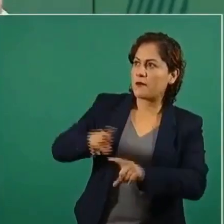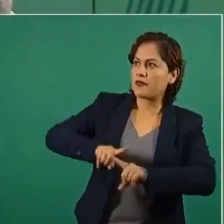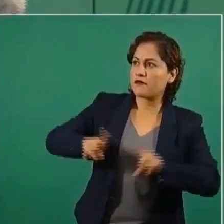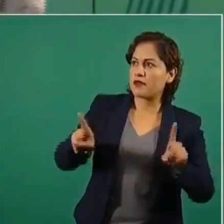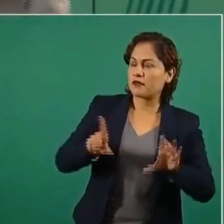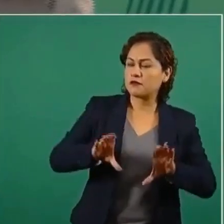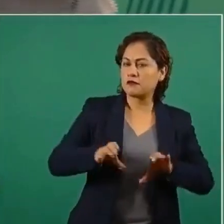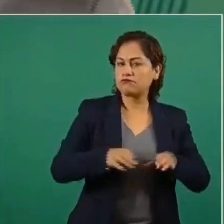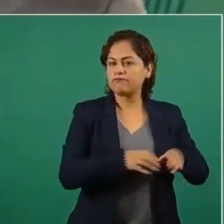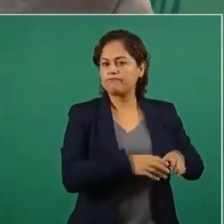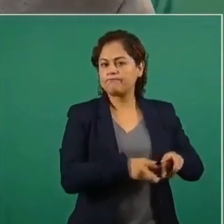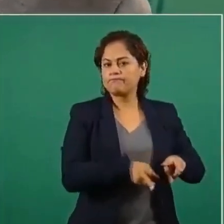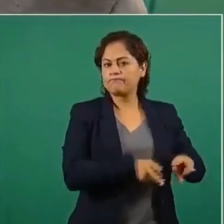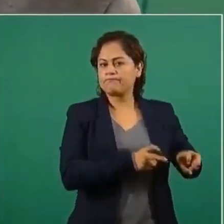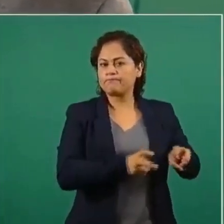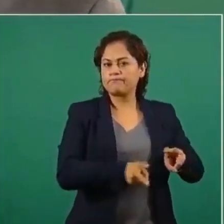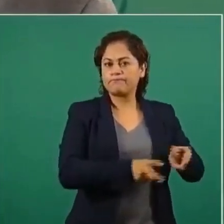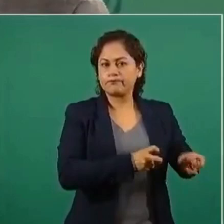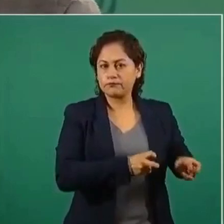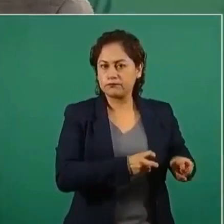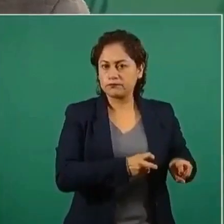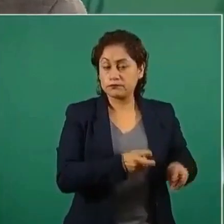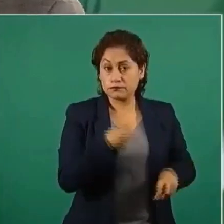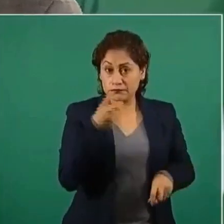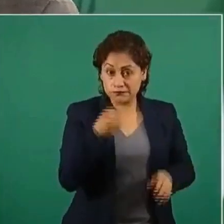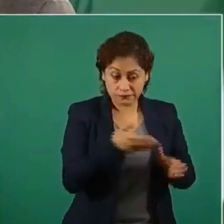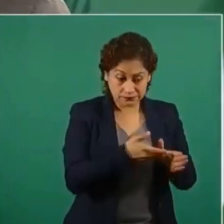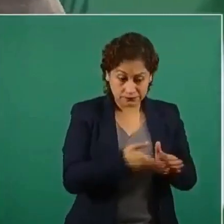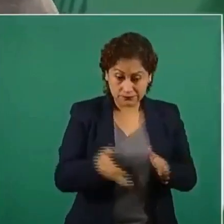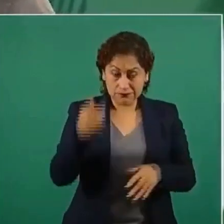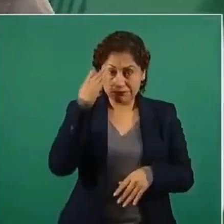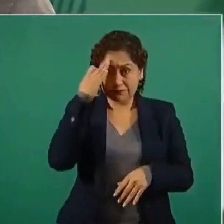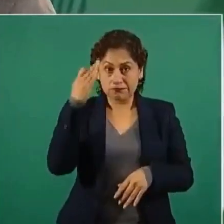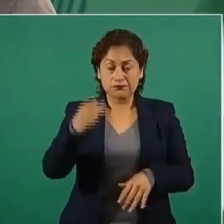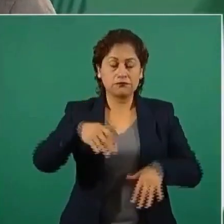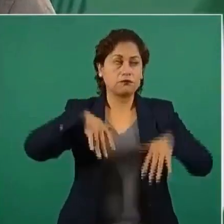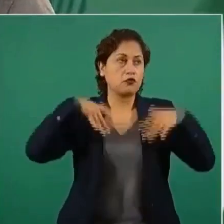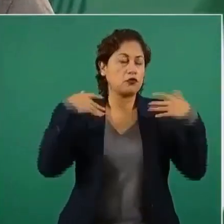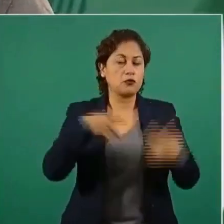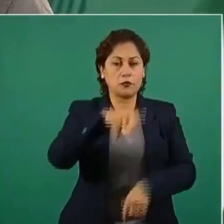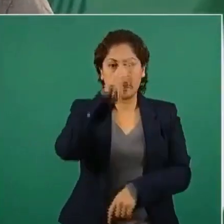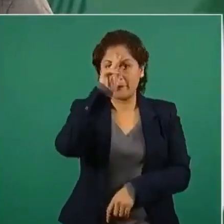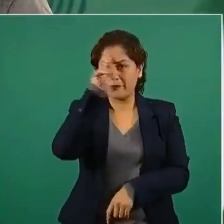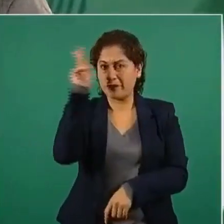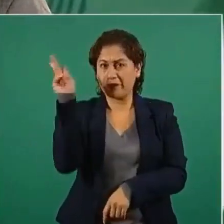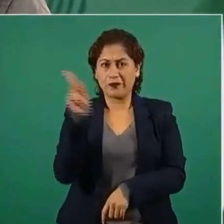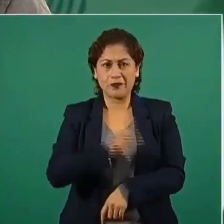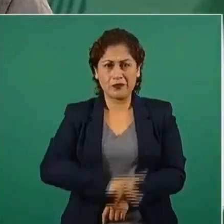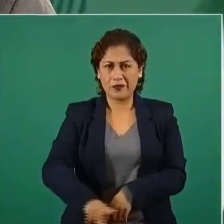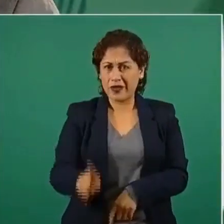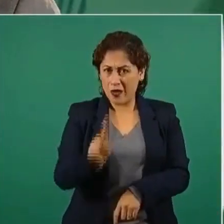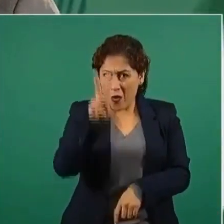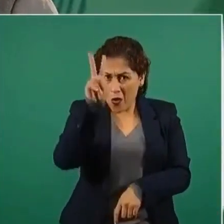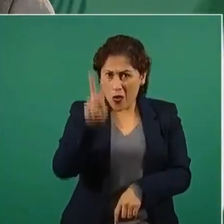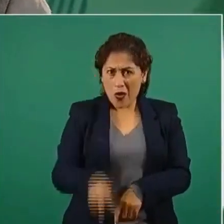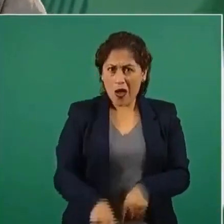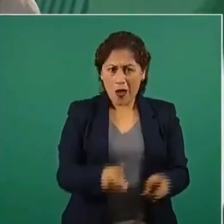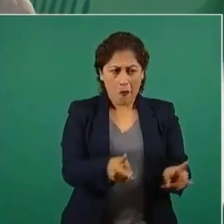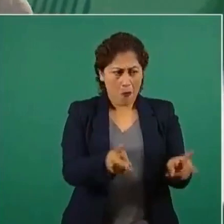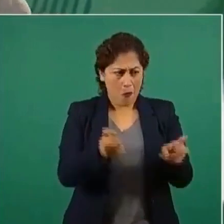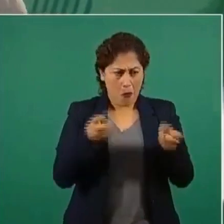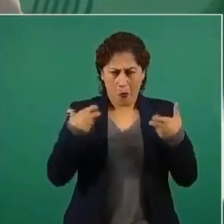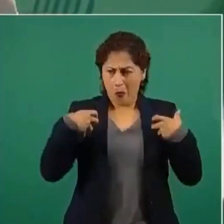Y fue el periodo de mayor saqueo y de mayor desigualdad en la historia